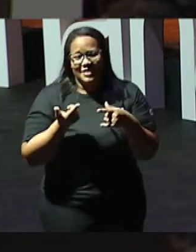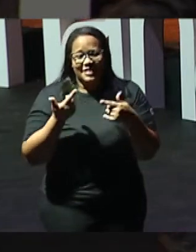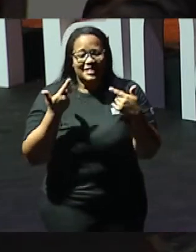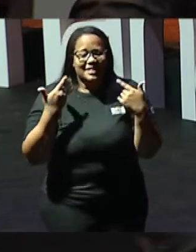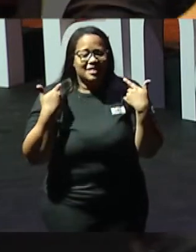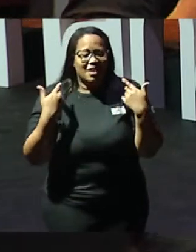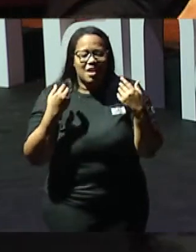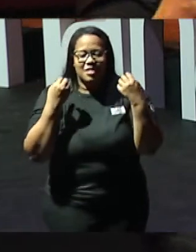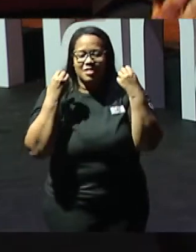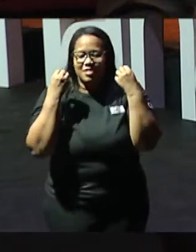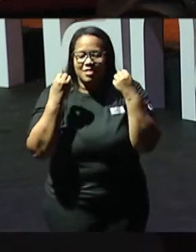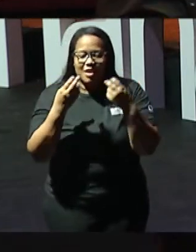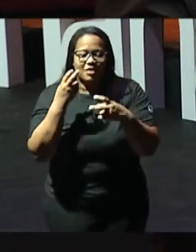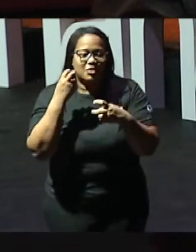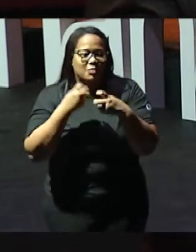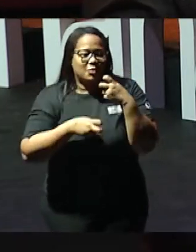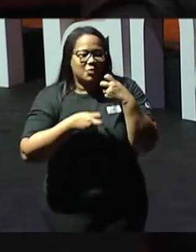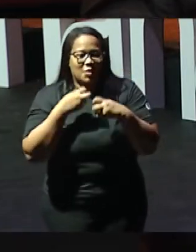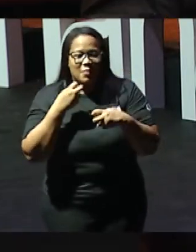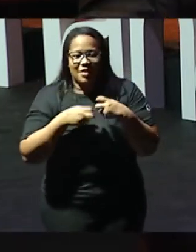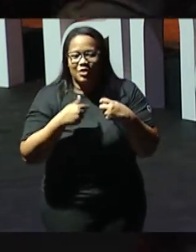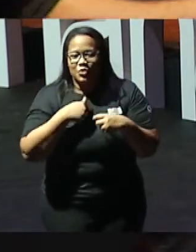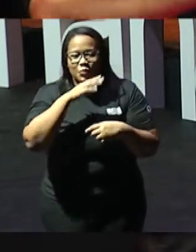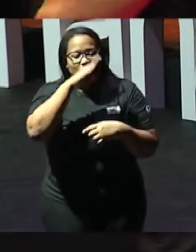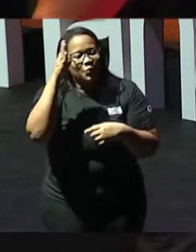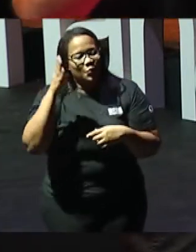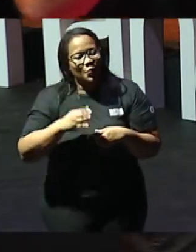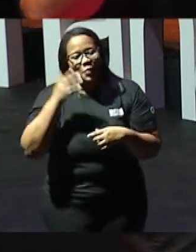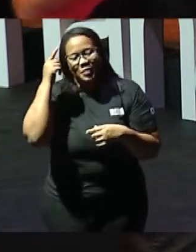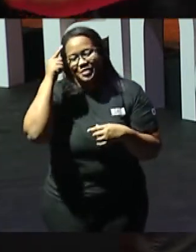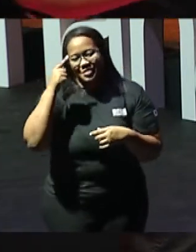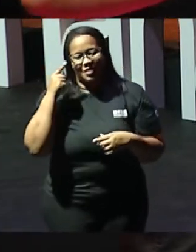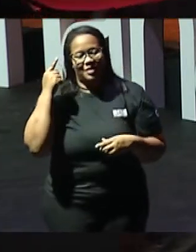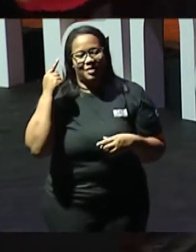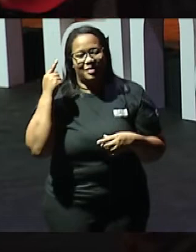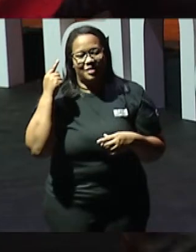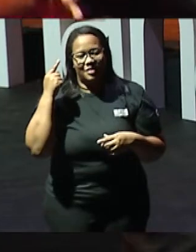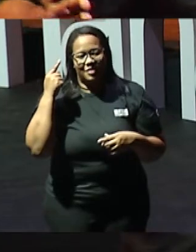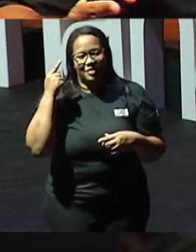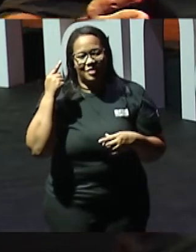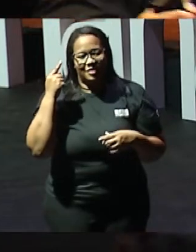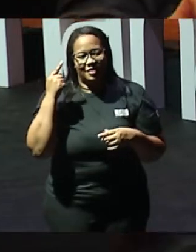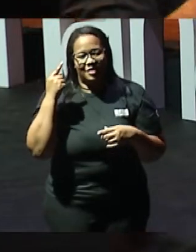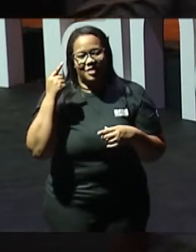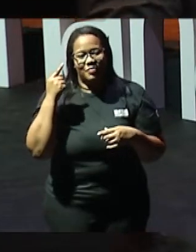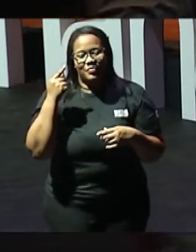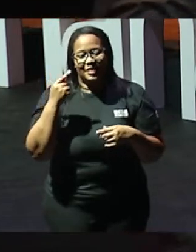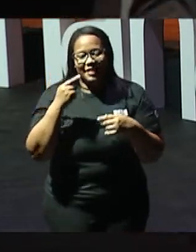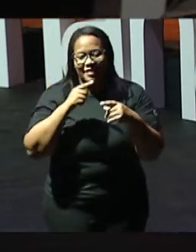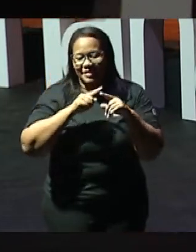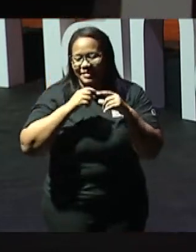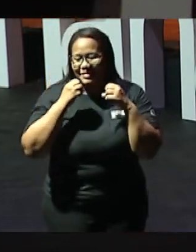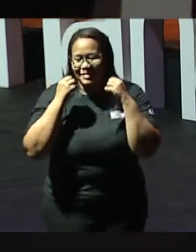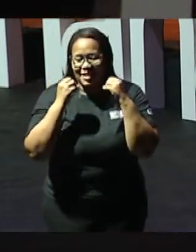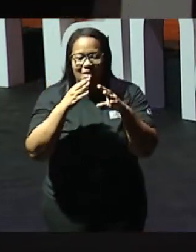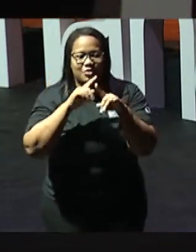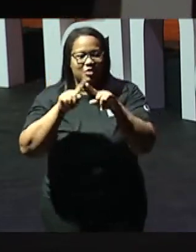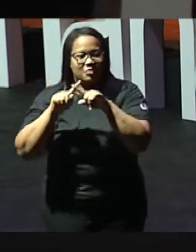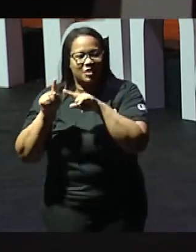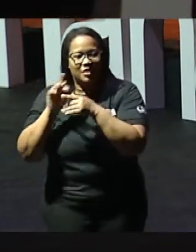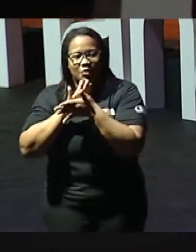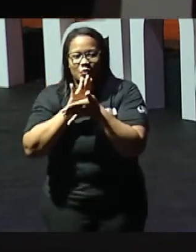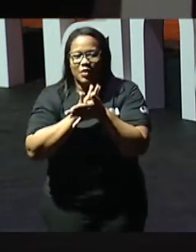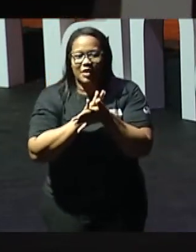que yo no me imaginé nunca que yo iba a pasar por tantos colegios hasta el punto de que yo debía toda la